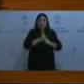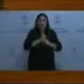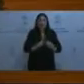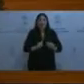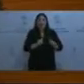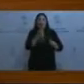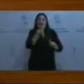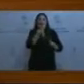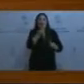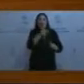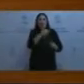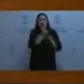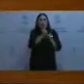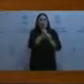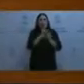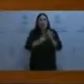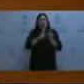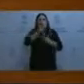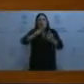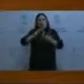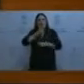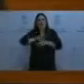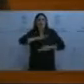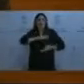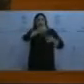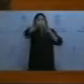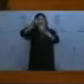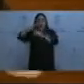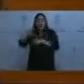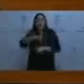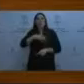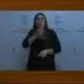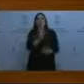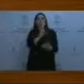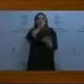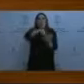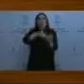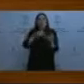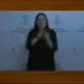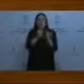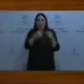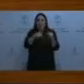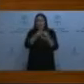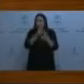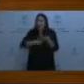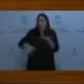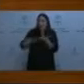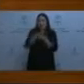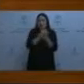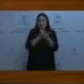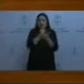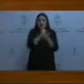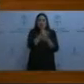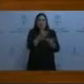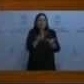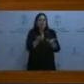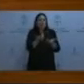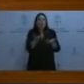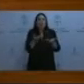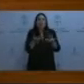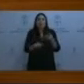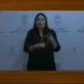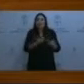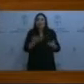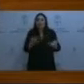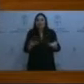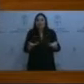diversas participaran activamente en la sociedad. ¿Qué fue de esa declaración de intenciones? Para promover esa participación de las personas